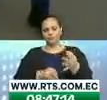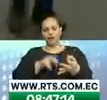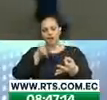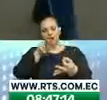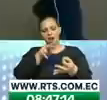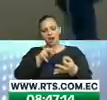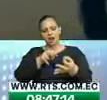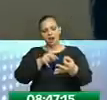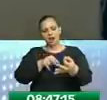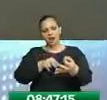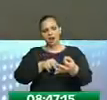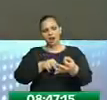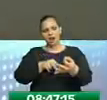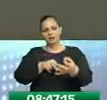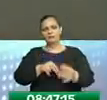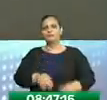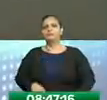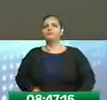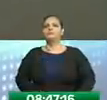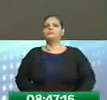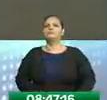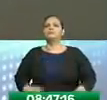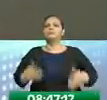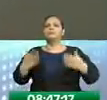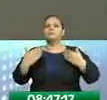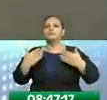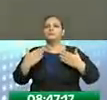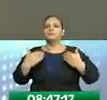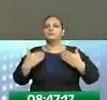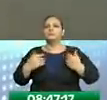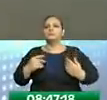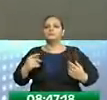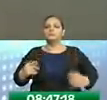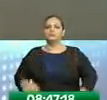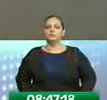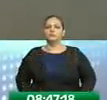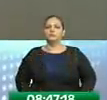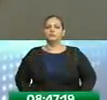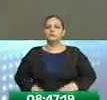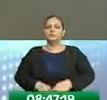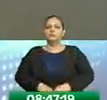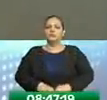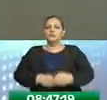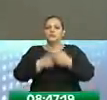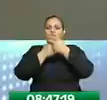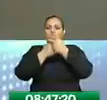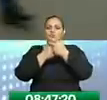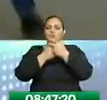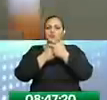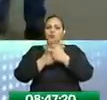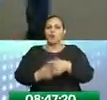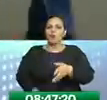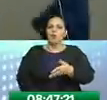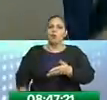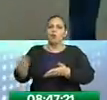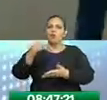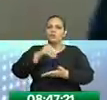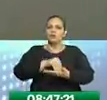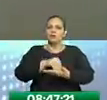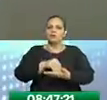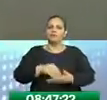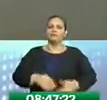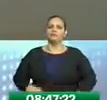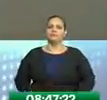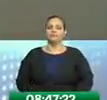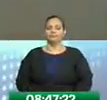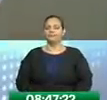Regresando en orden al camello, Guayaquil arranca de nuevo. Chévere. Guayaquil va a seguir creciendo con la bendición de Papá Dios.